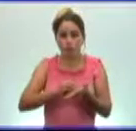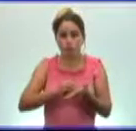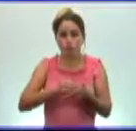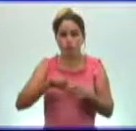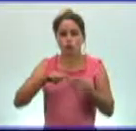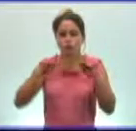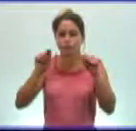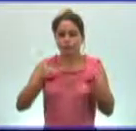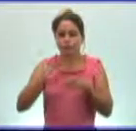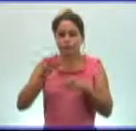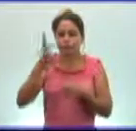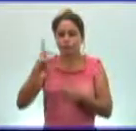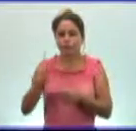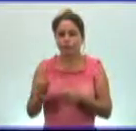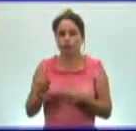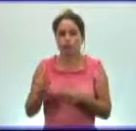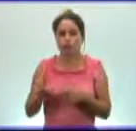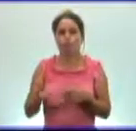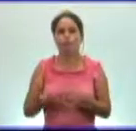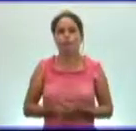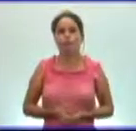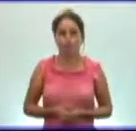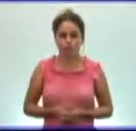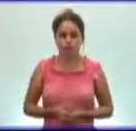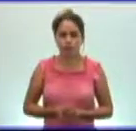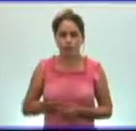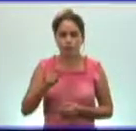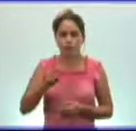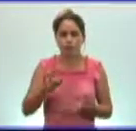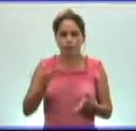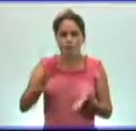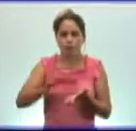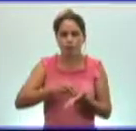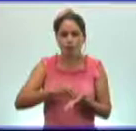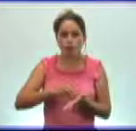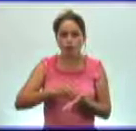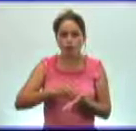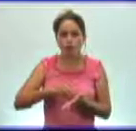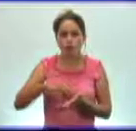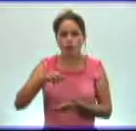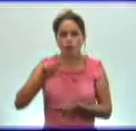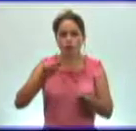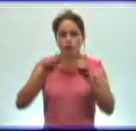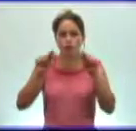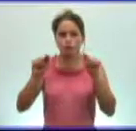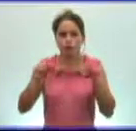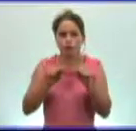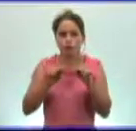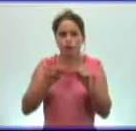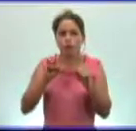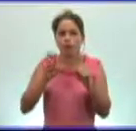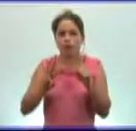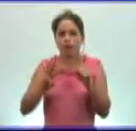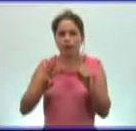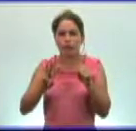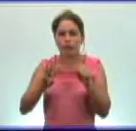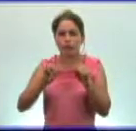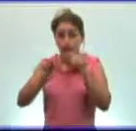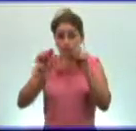catión hierro 3 más, seguido colocaríamos el anión nitrato entre paréntesis con un subíndice 3 que indica